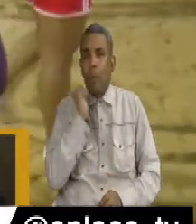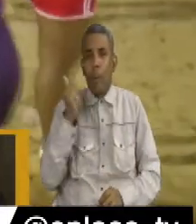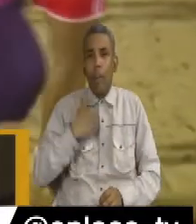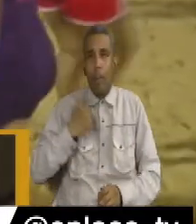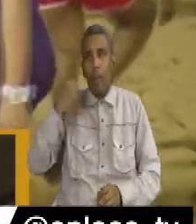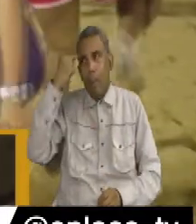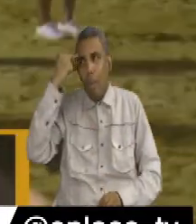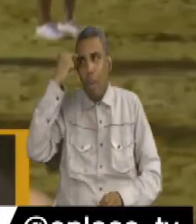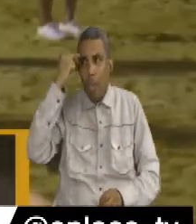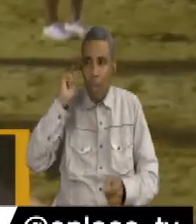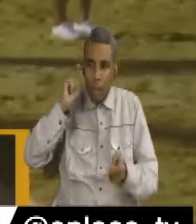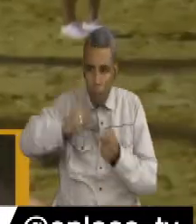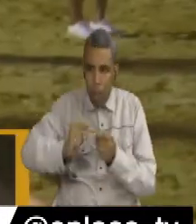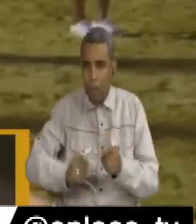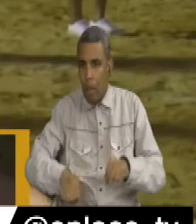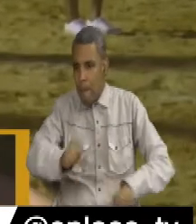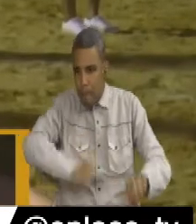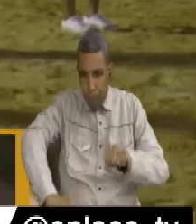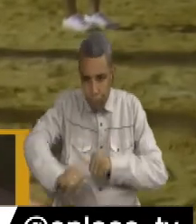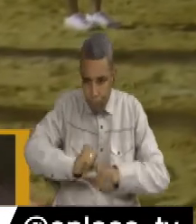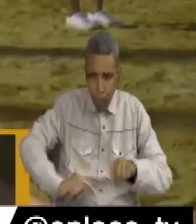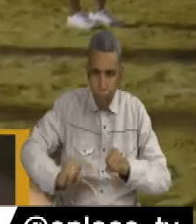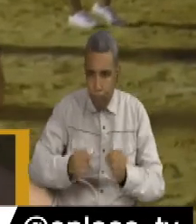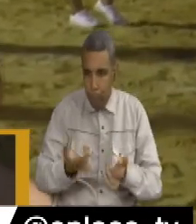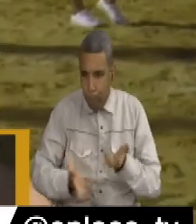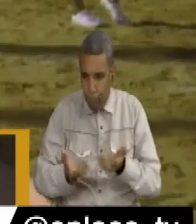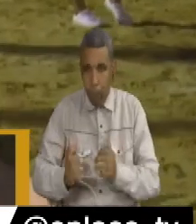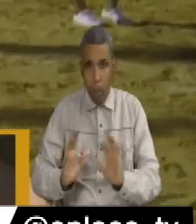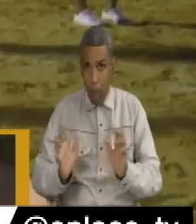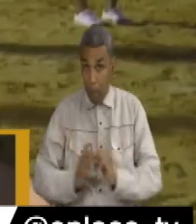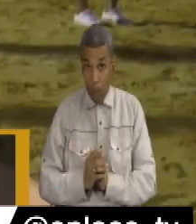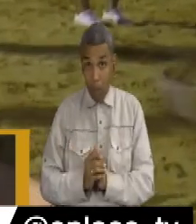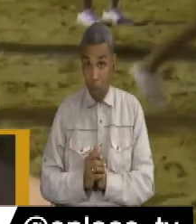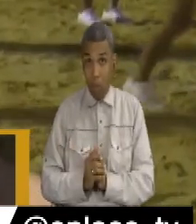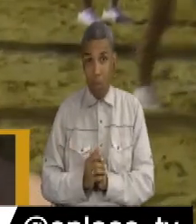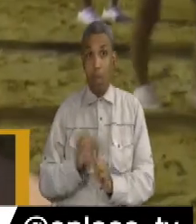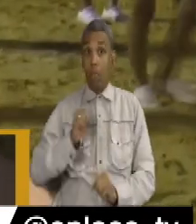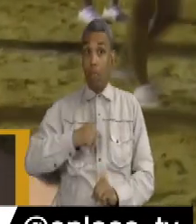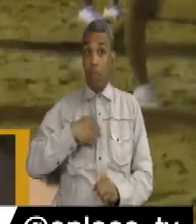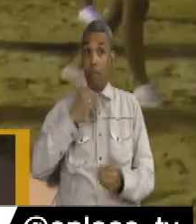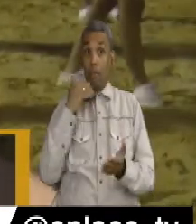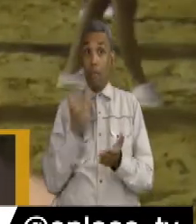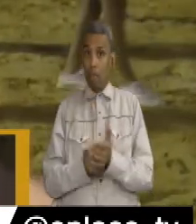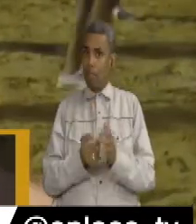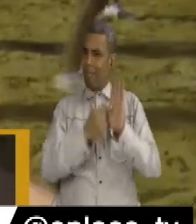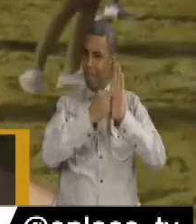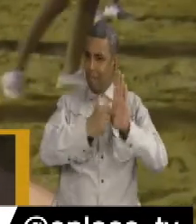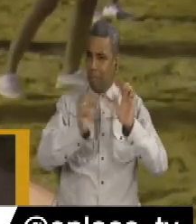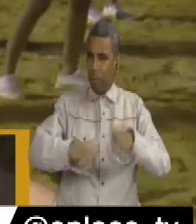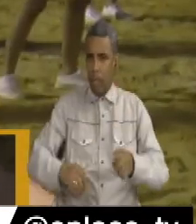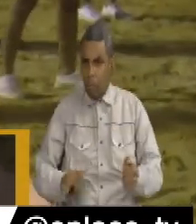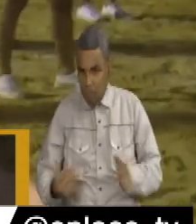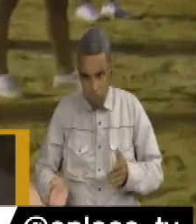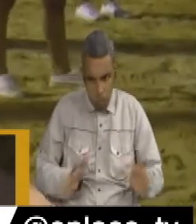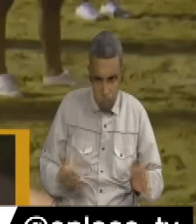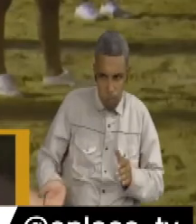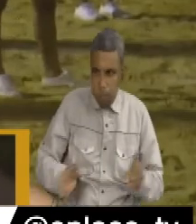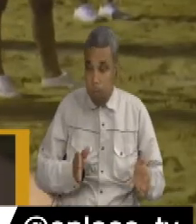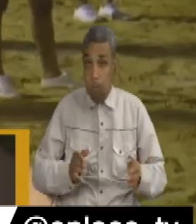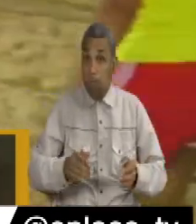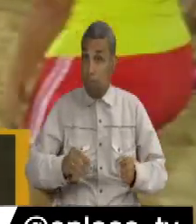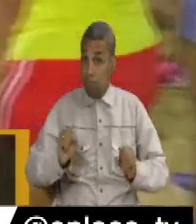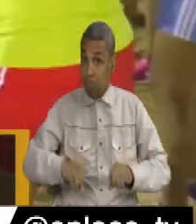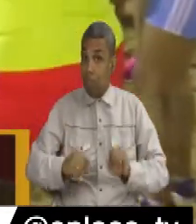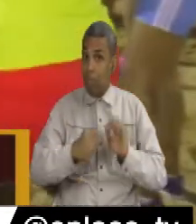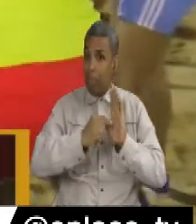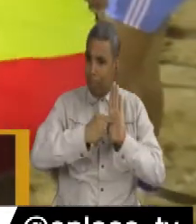otras mujeres. Pues me parece excelente porque es una oportunidad que nos dan a nosotras las mujeres para darnos a conocer y para darles a entender pues a la